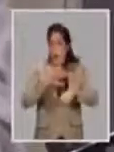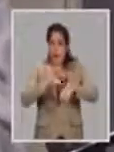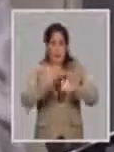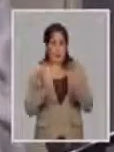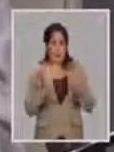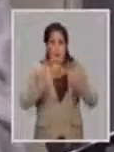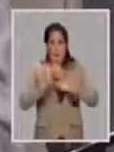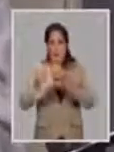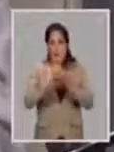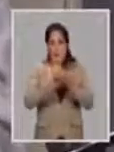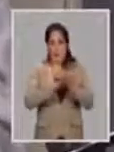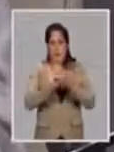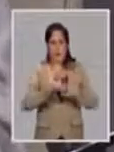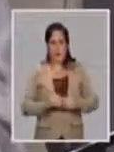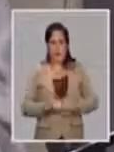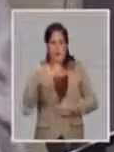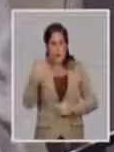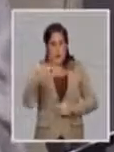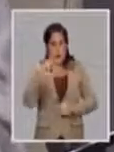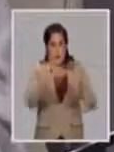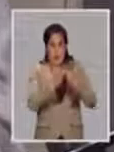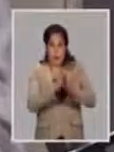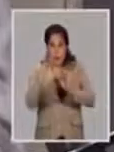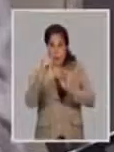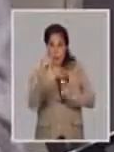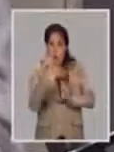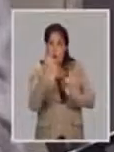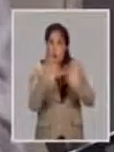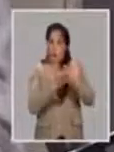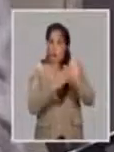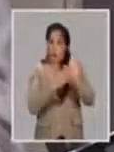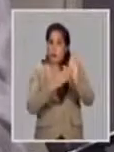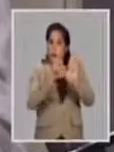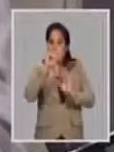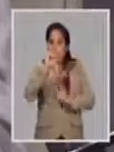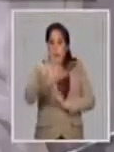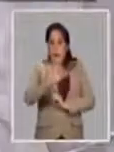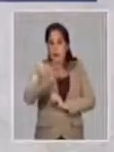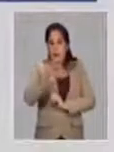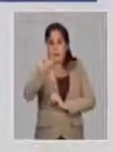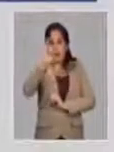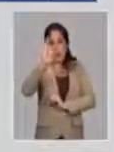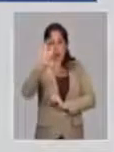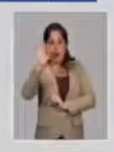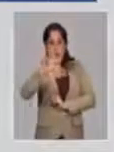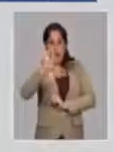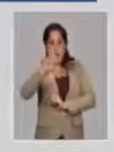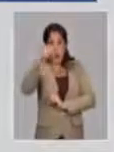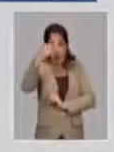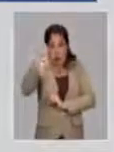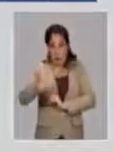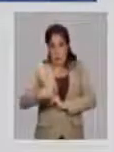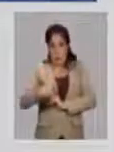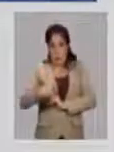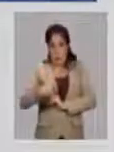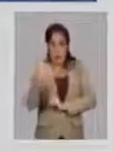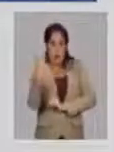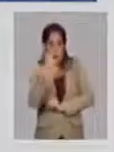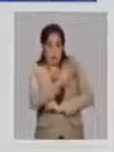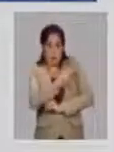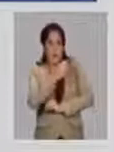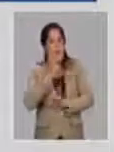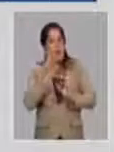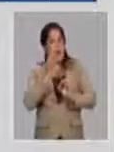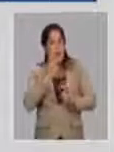vacuna. Adicionalmente, en este ensayo clínico fase 1 demostramos que entre el 60 y el 75% de los sujetos